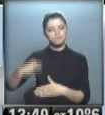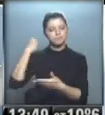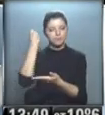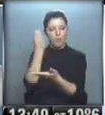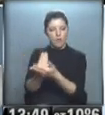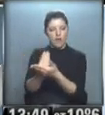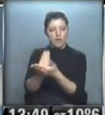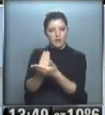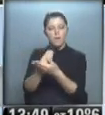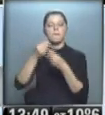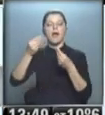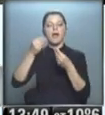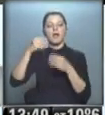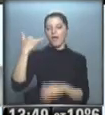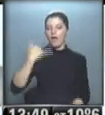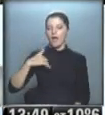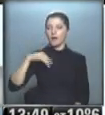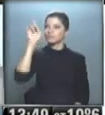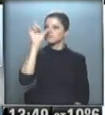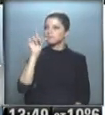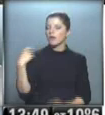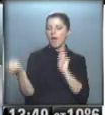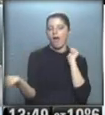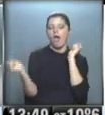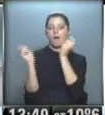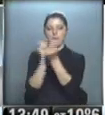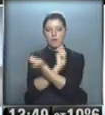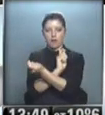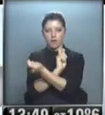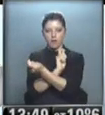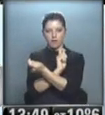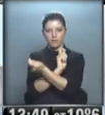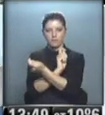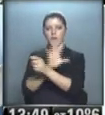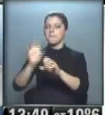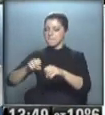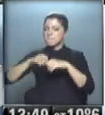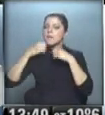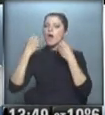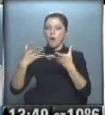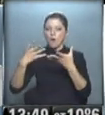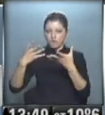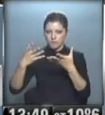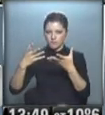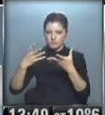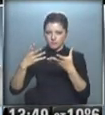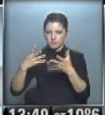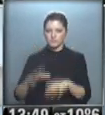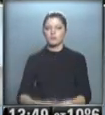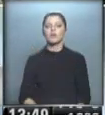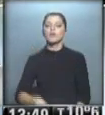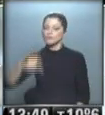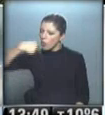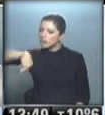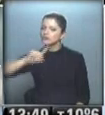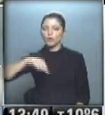usted está transformando la República Argentina al mejor estilo de los próceres de la patria y